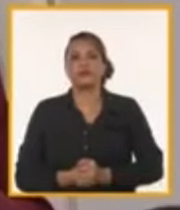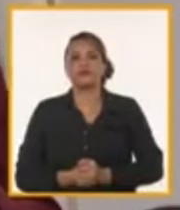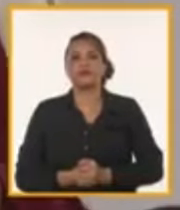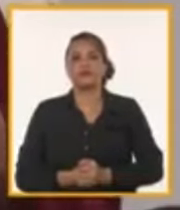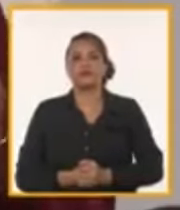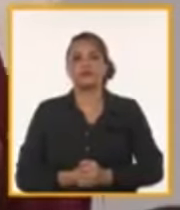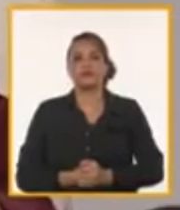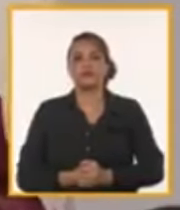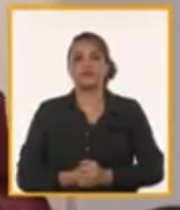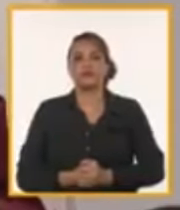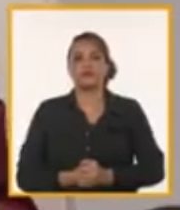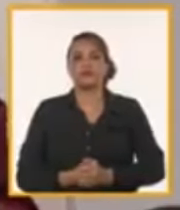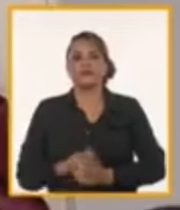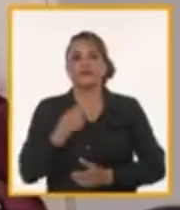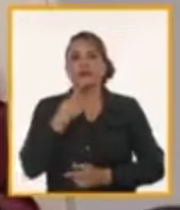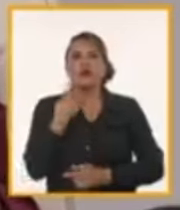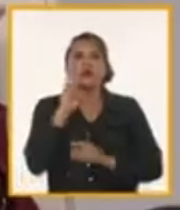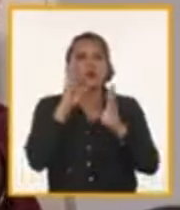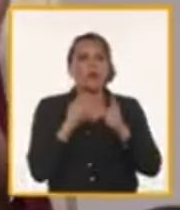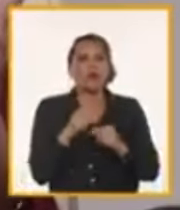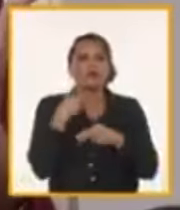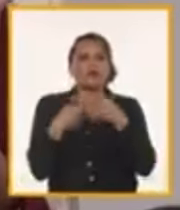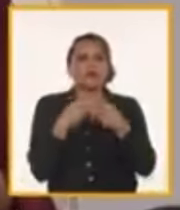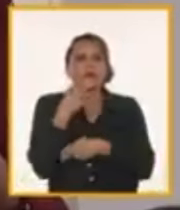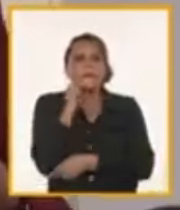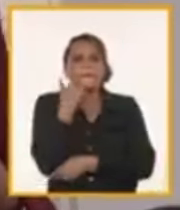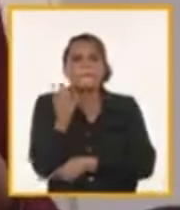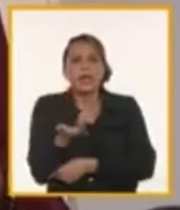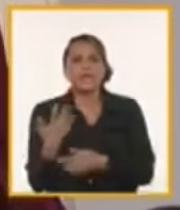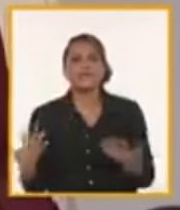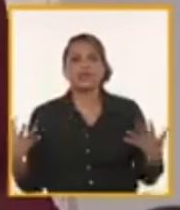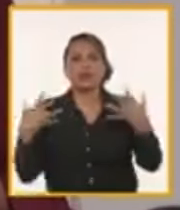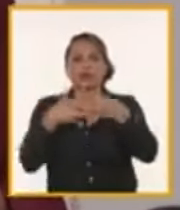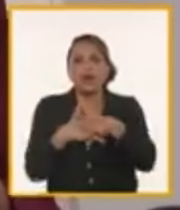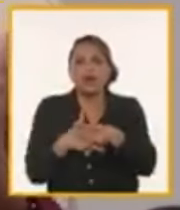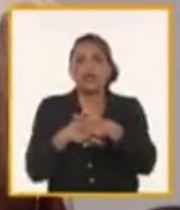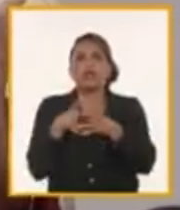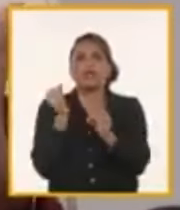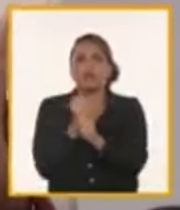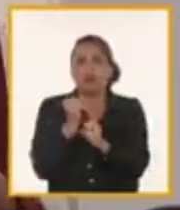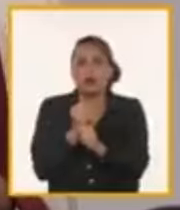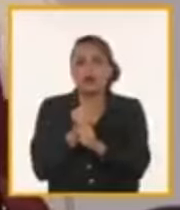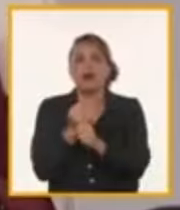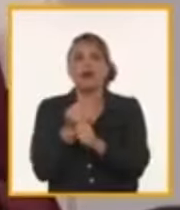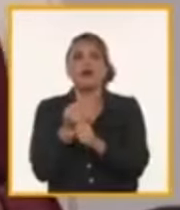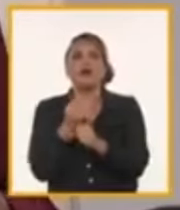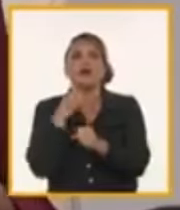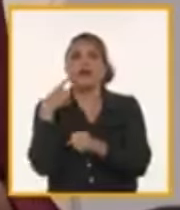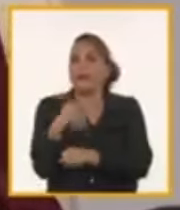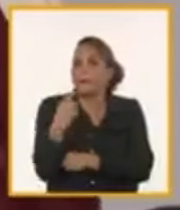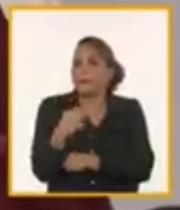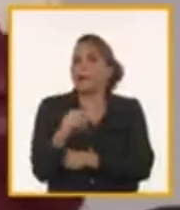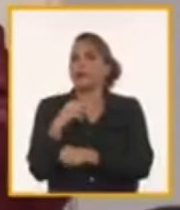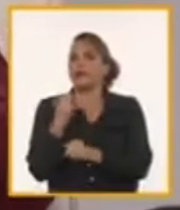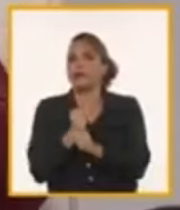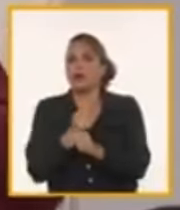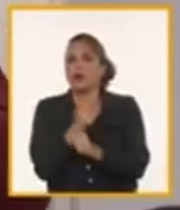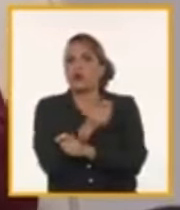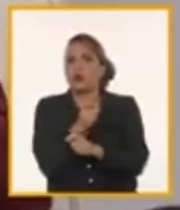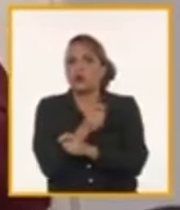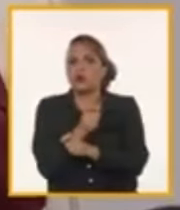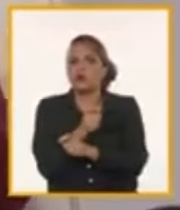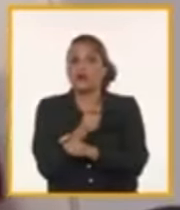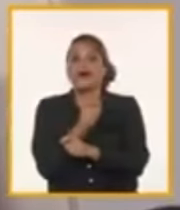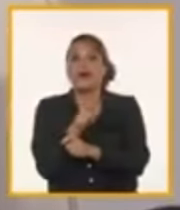de formación de pregrado cuánto podemos más hacer en vincularlos Incluso laboralmente en la práctica en los trabajos de curso en